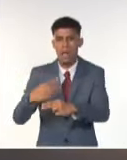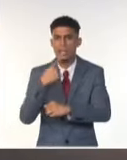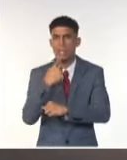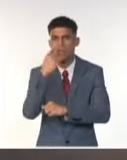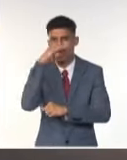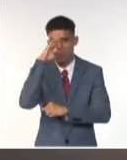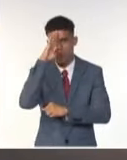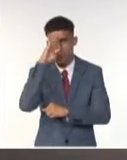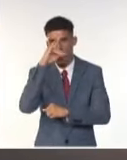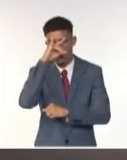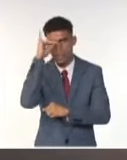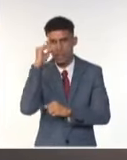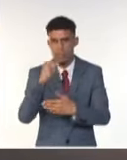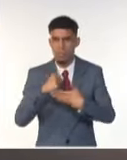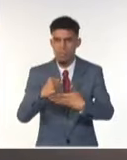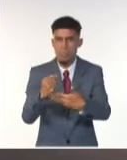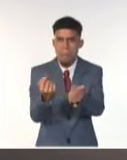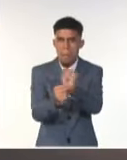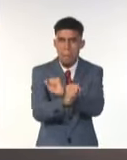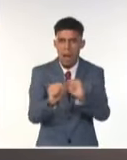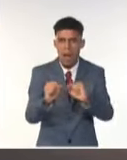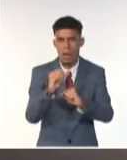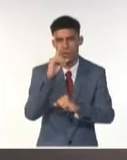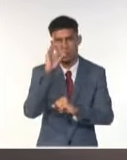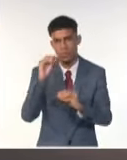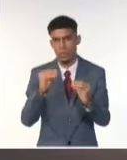terrorismo internacional, que tanto daño hace,